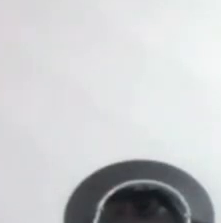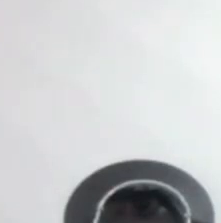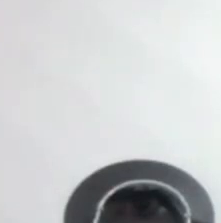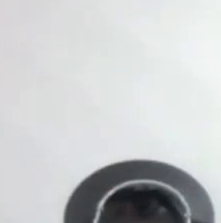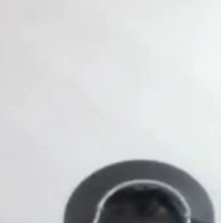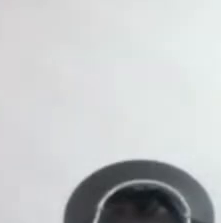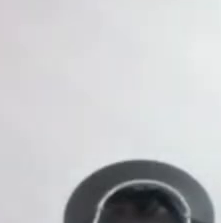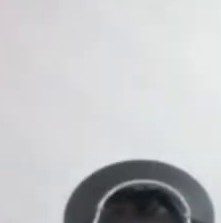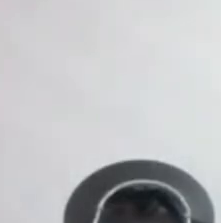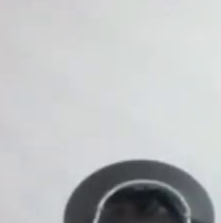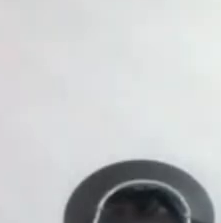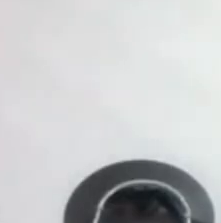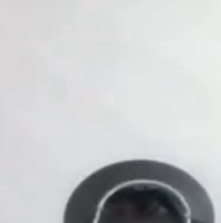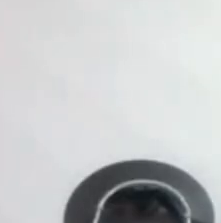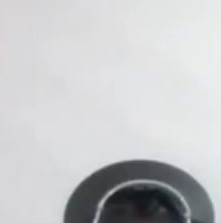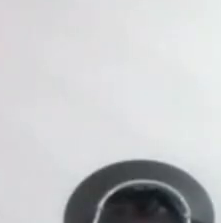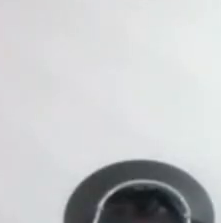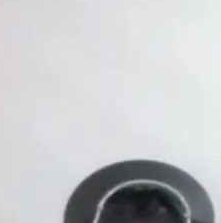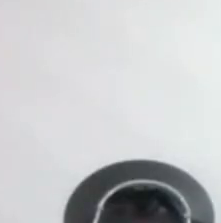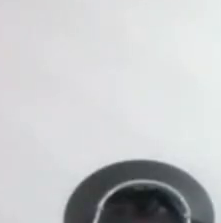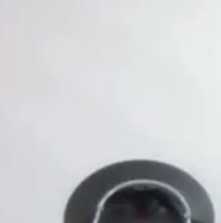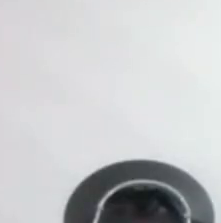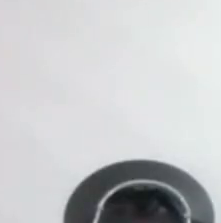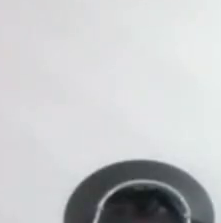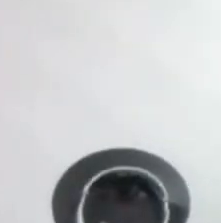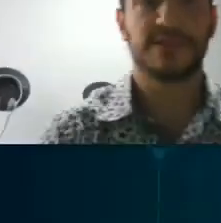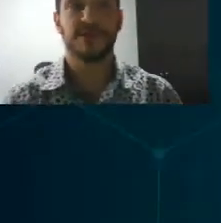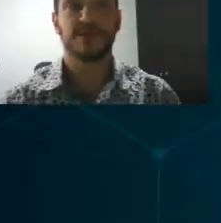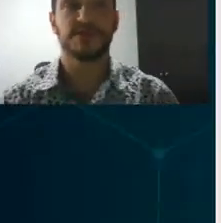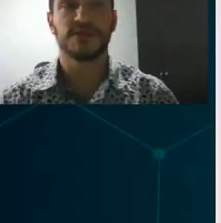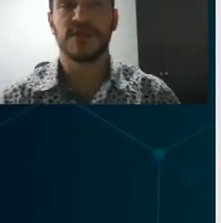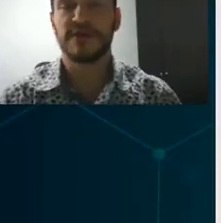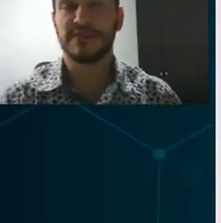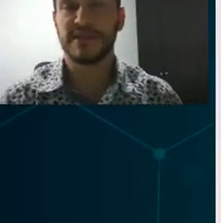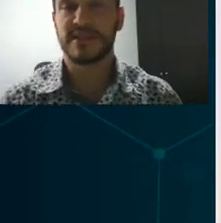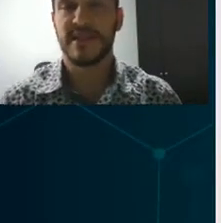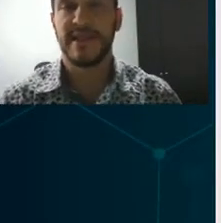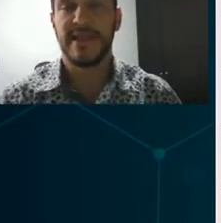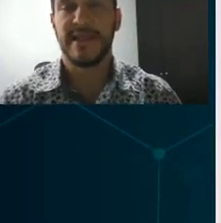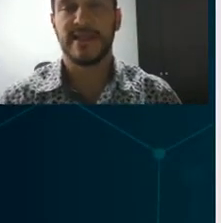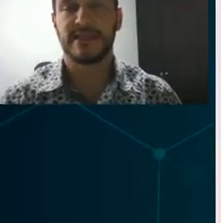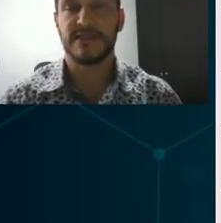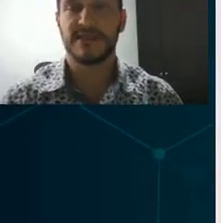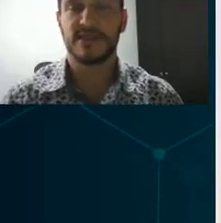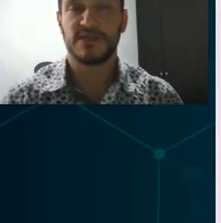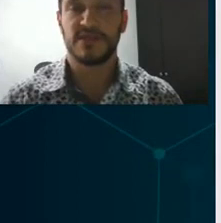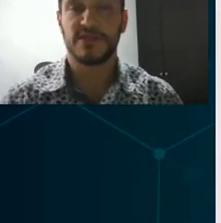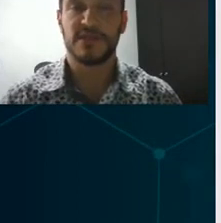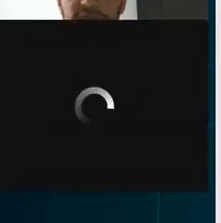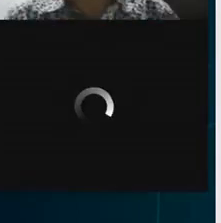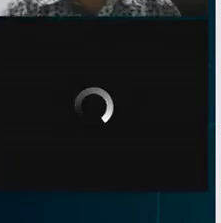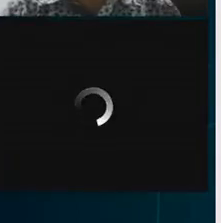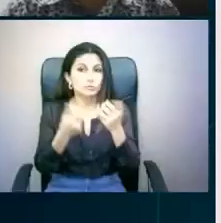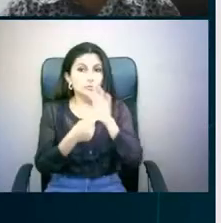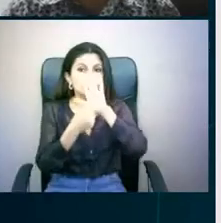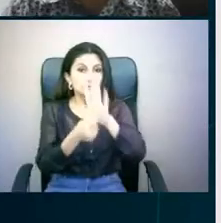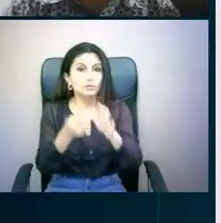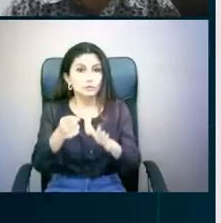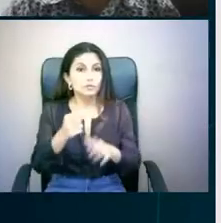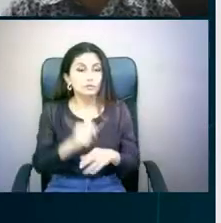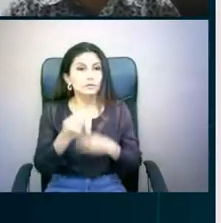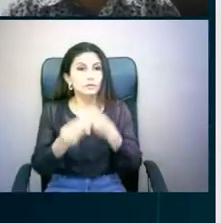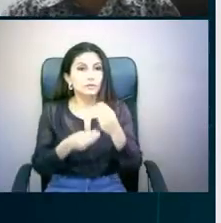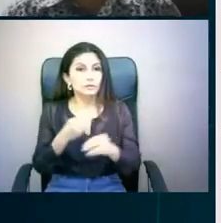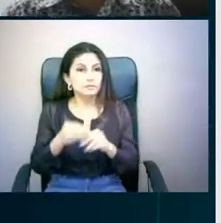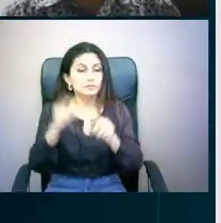Bueno, perfecto. Entonces, ya ustedes están viendo aquí la presentación. Entonces, una vez más, esta presentación está entonces en el marco de lo que es el